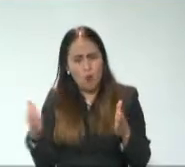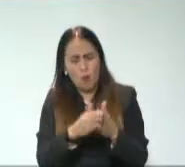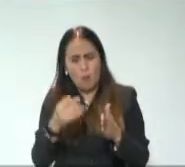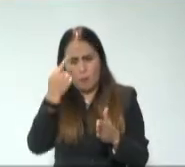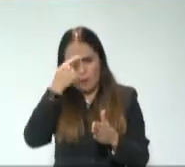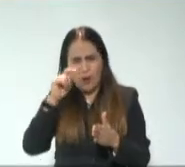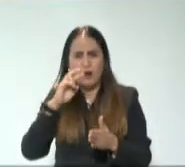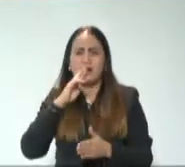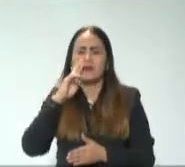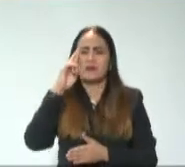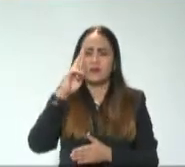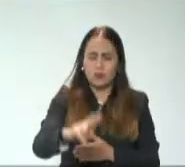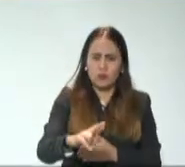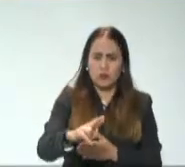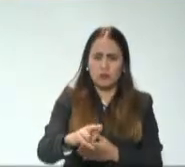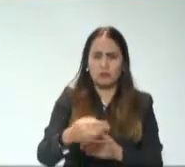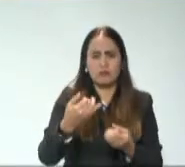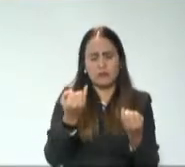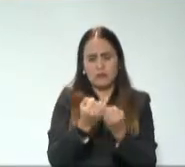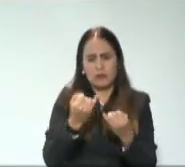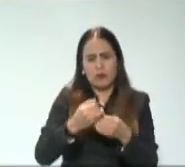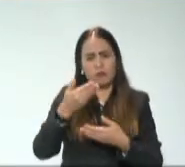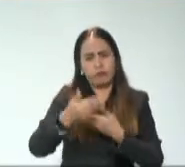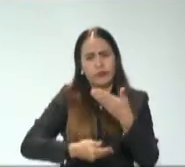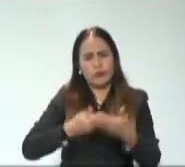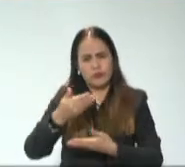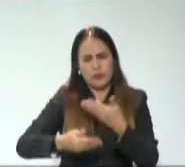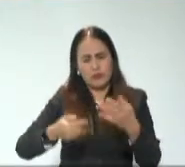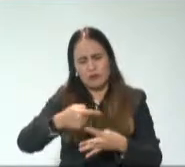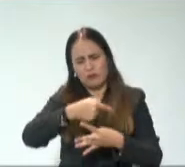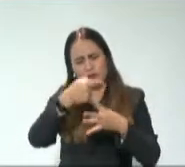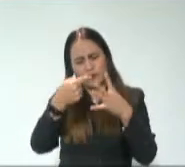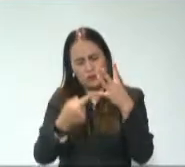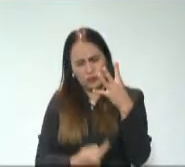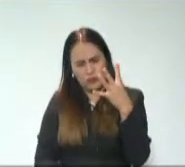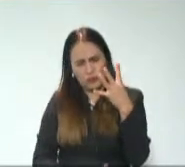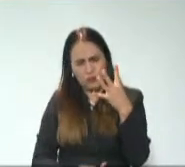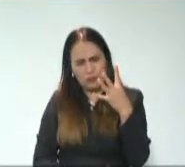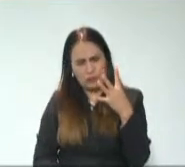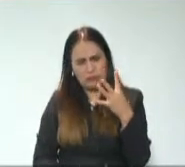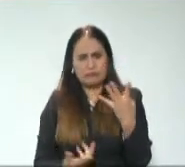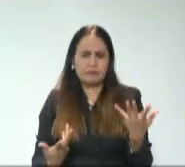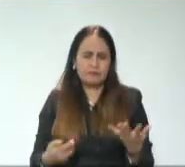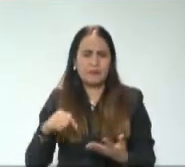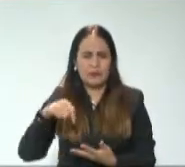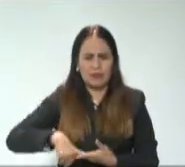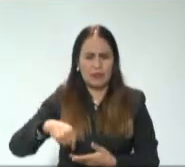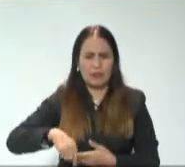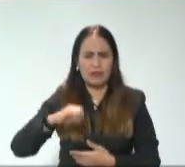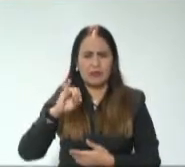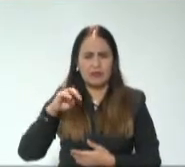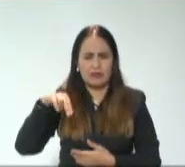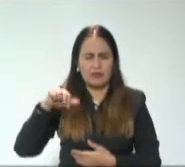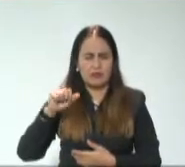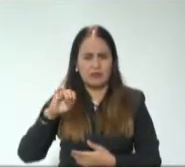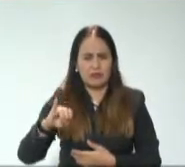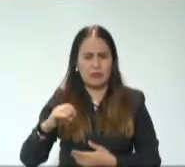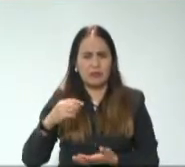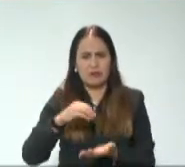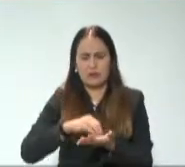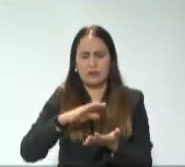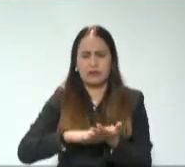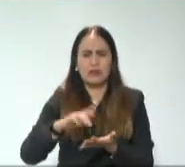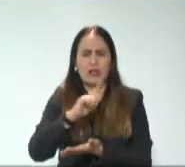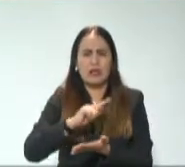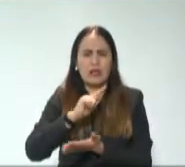todos y cada uno de los trámites procedimientos y demás medios de impugnación competencia del instituto establecidos en la